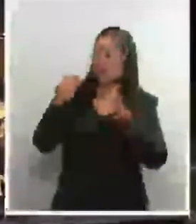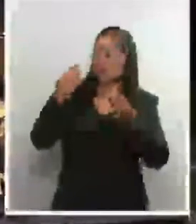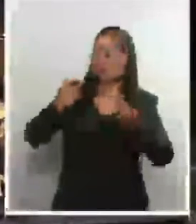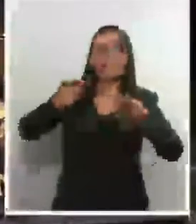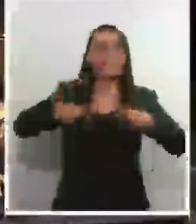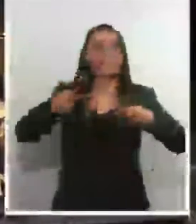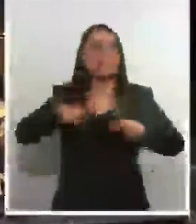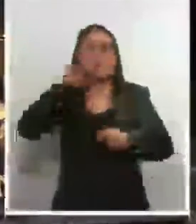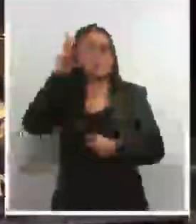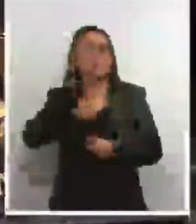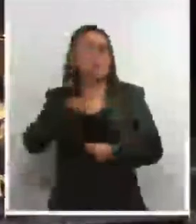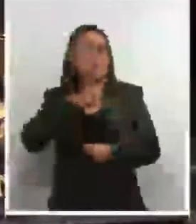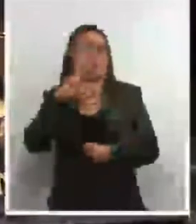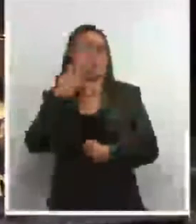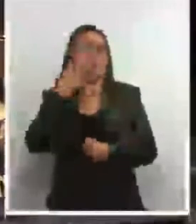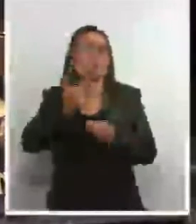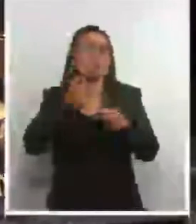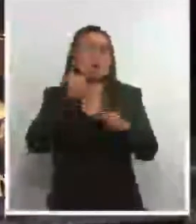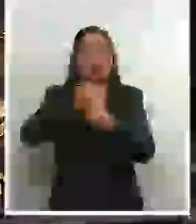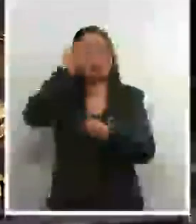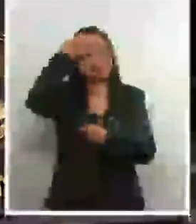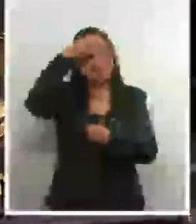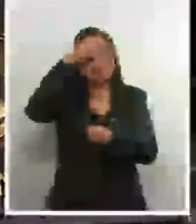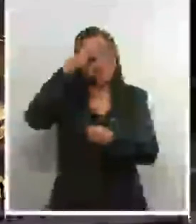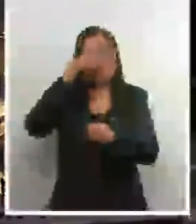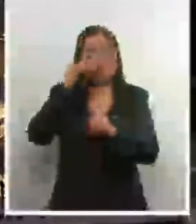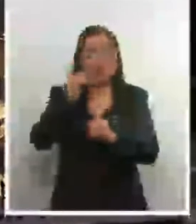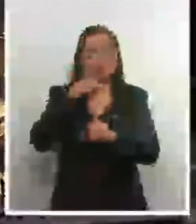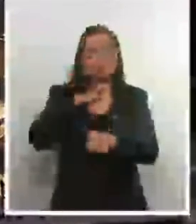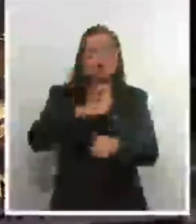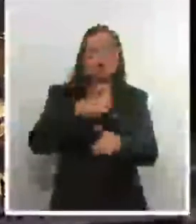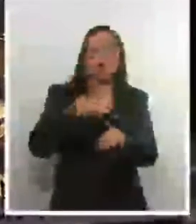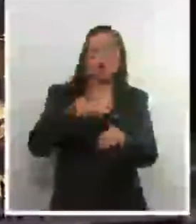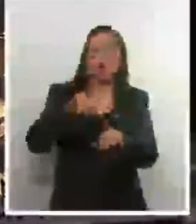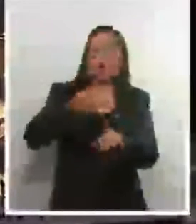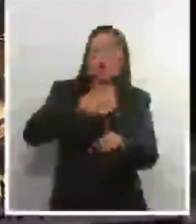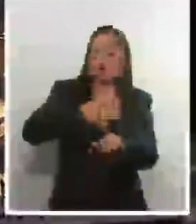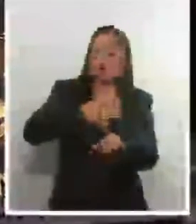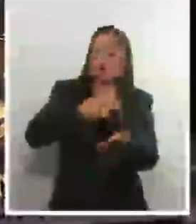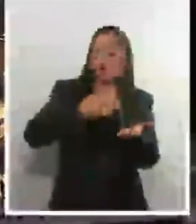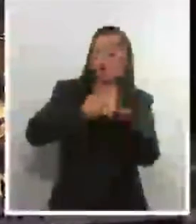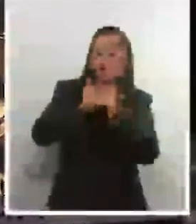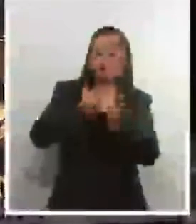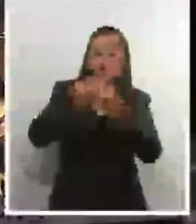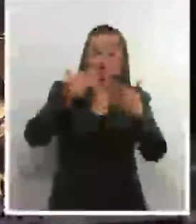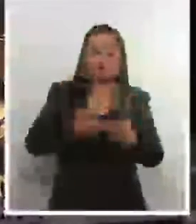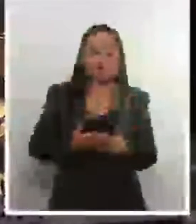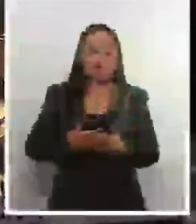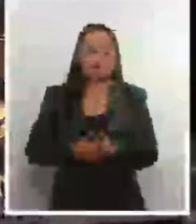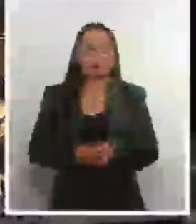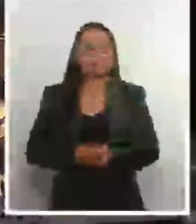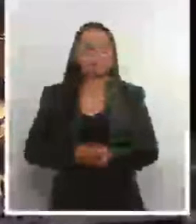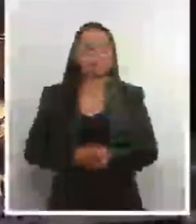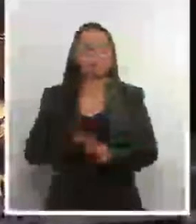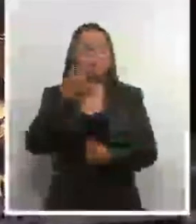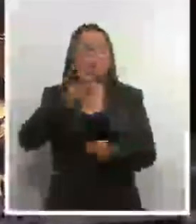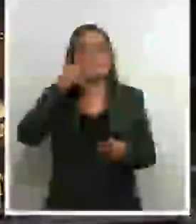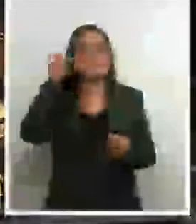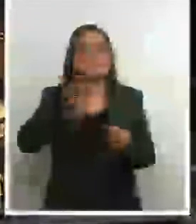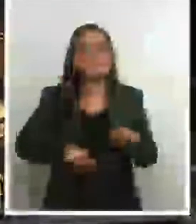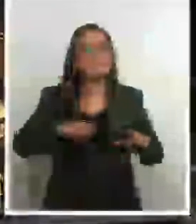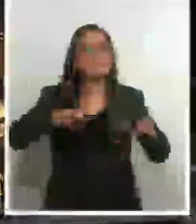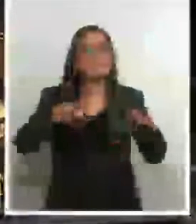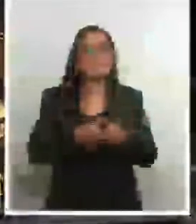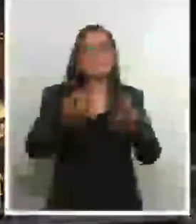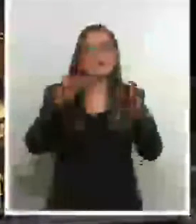personas que tengan 5 años de experiencia en procuración de justicia. Entonces eso elimina